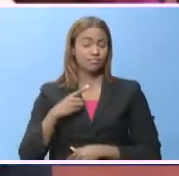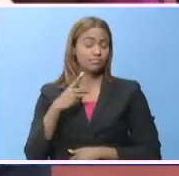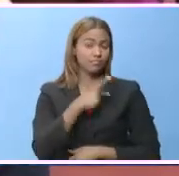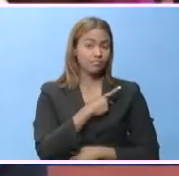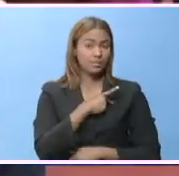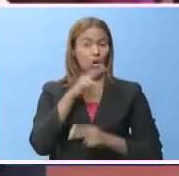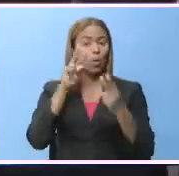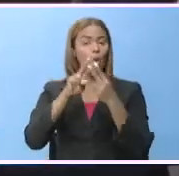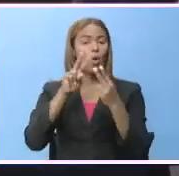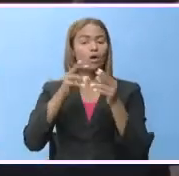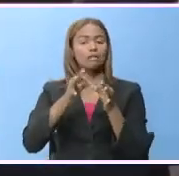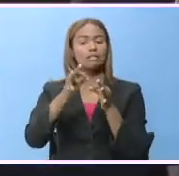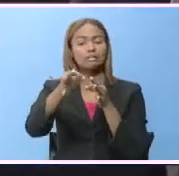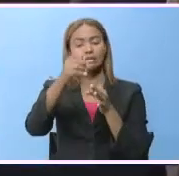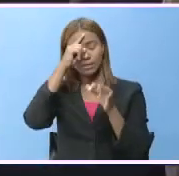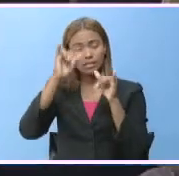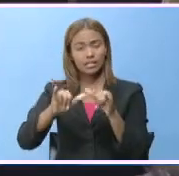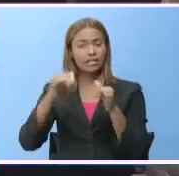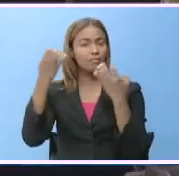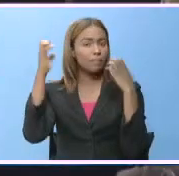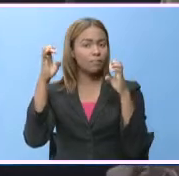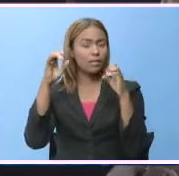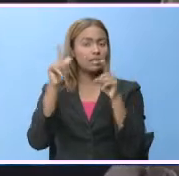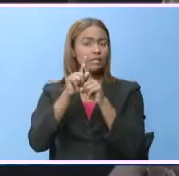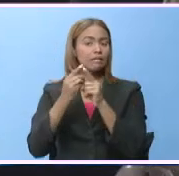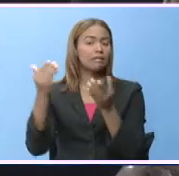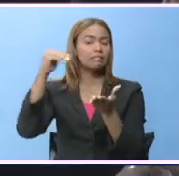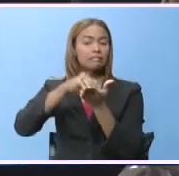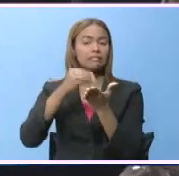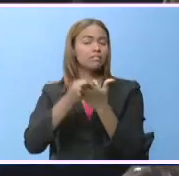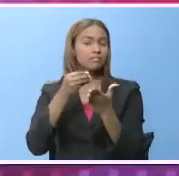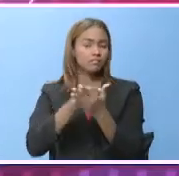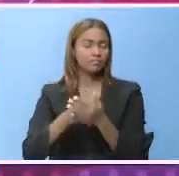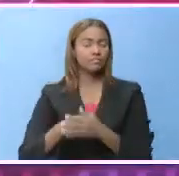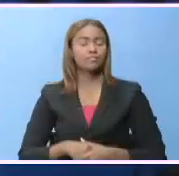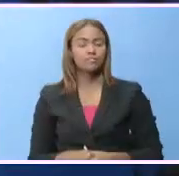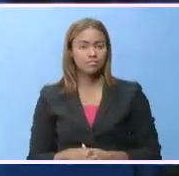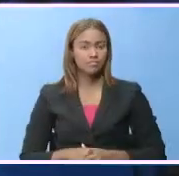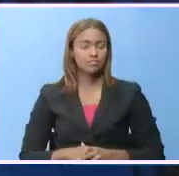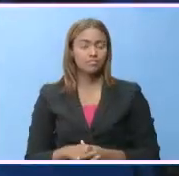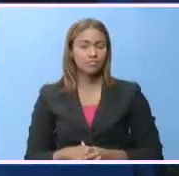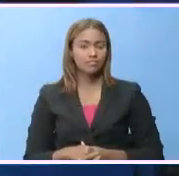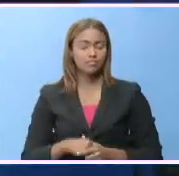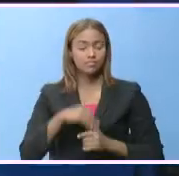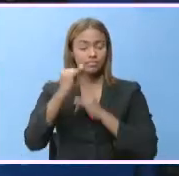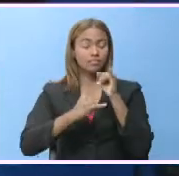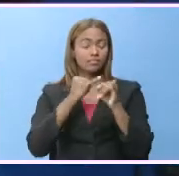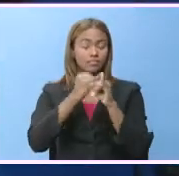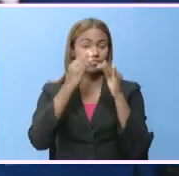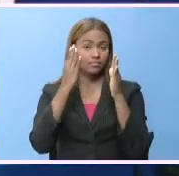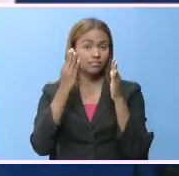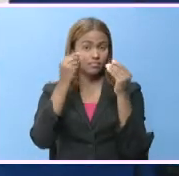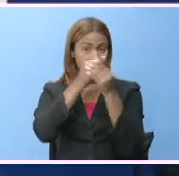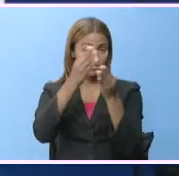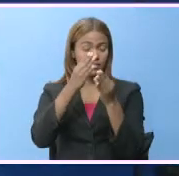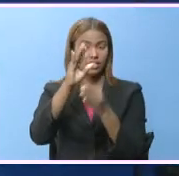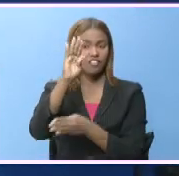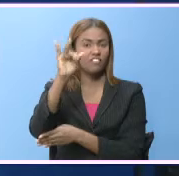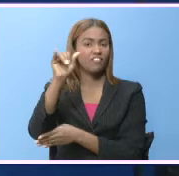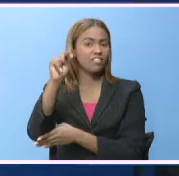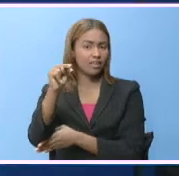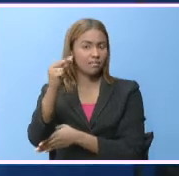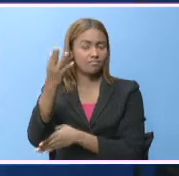Diputados conocen extensión del estado de emergencia y nuevo presupuesto. En las internacionales, Joe